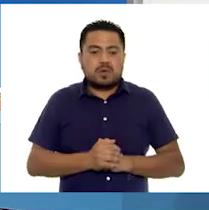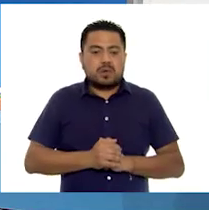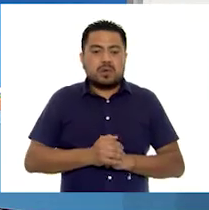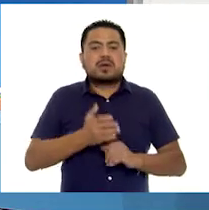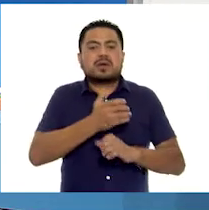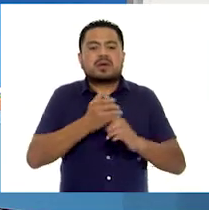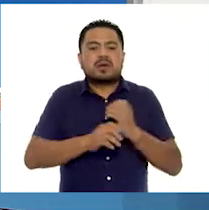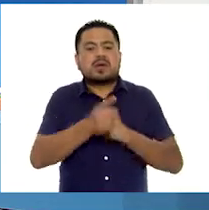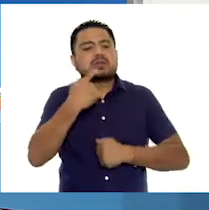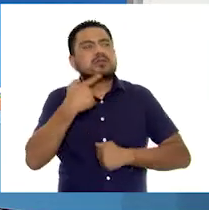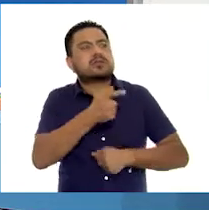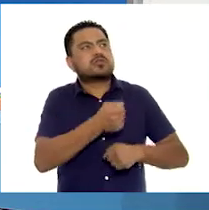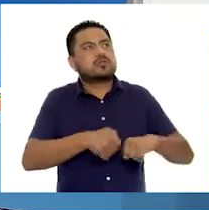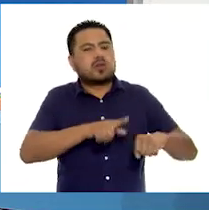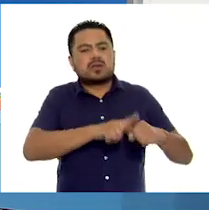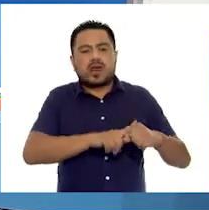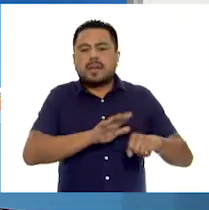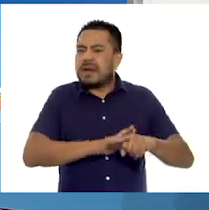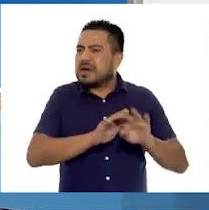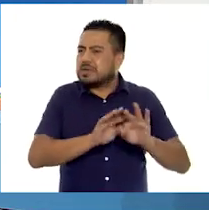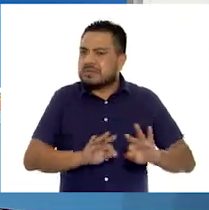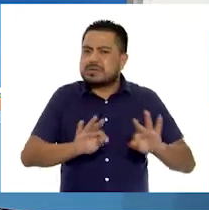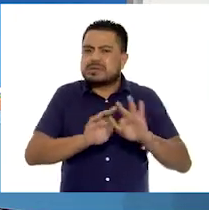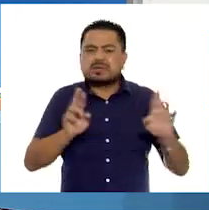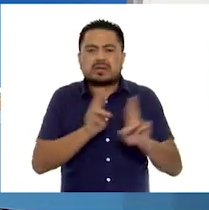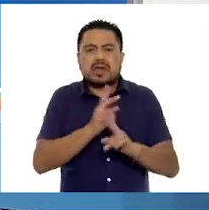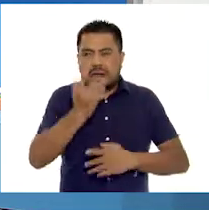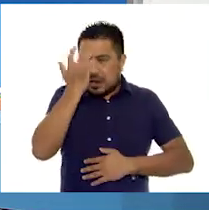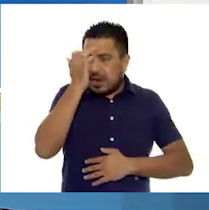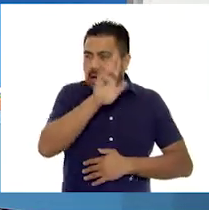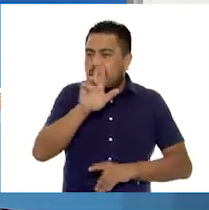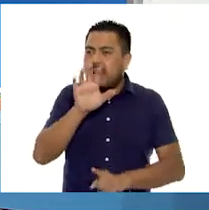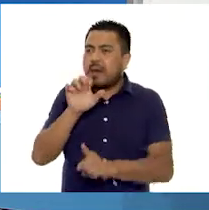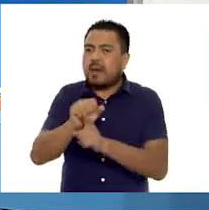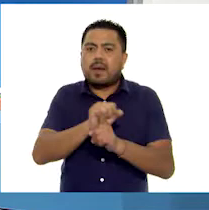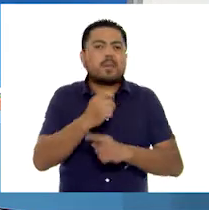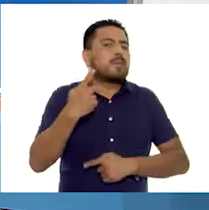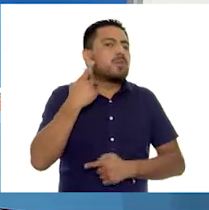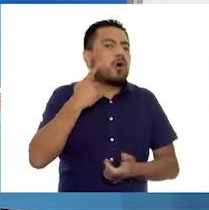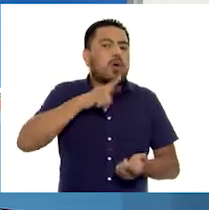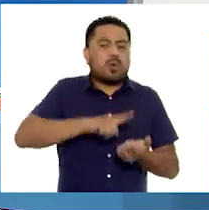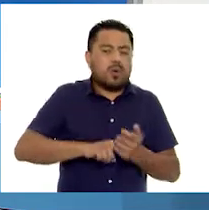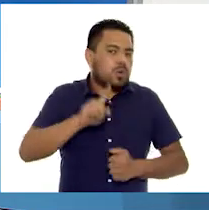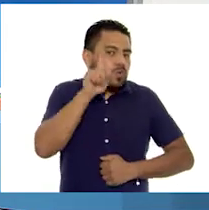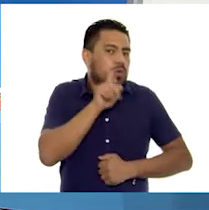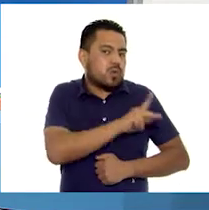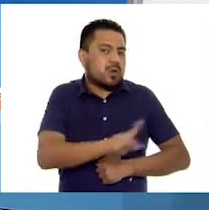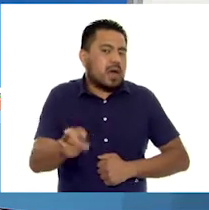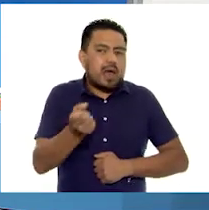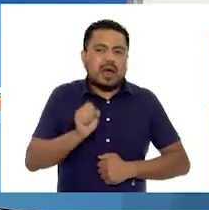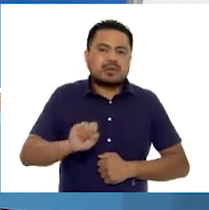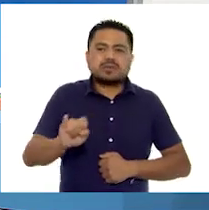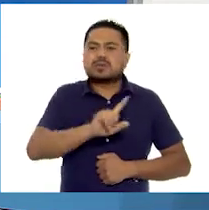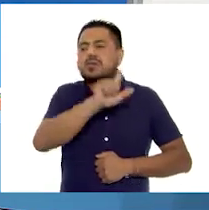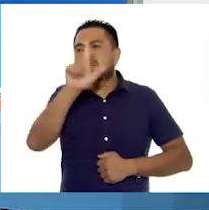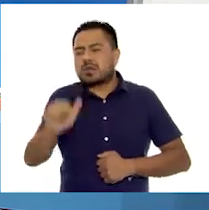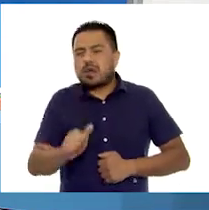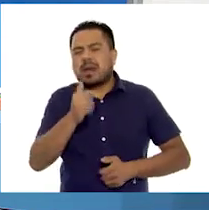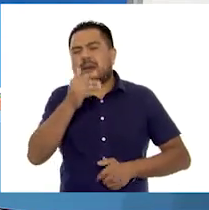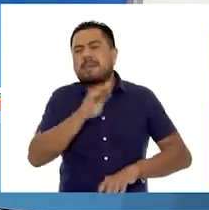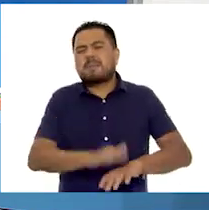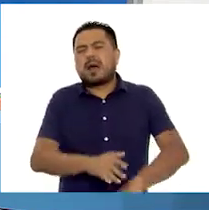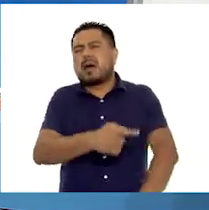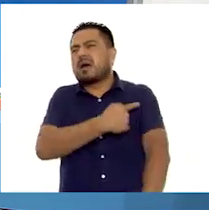las demandas sociales más urgentes era conseguir que se reconocieran los derechos políticos de las mujeres de tal forma que después de una